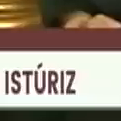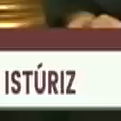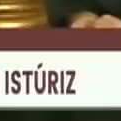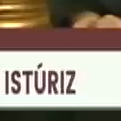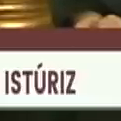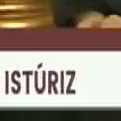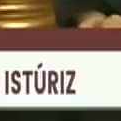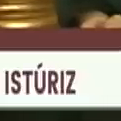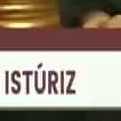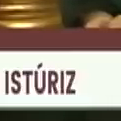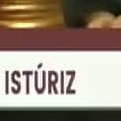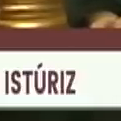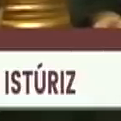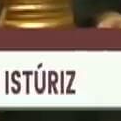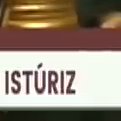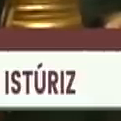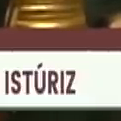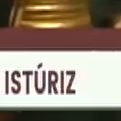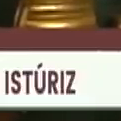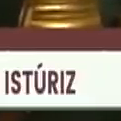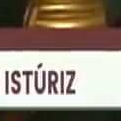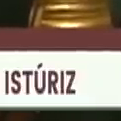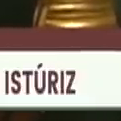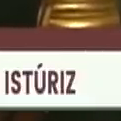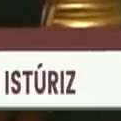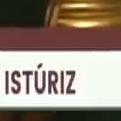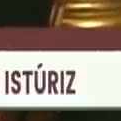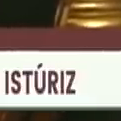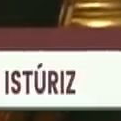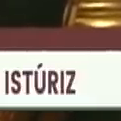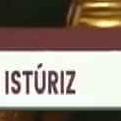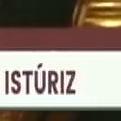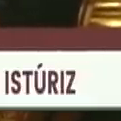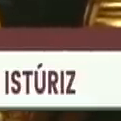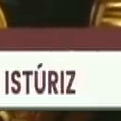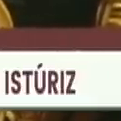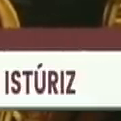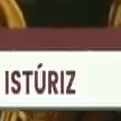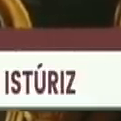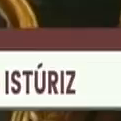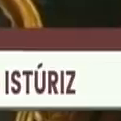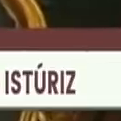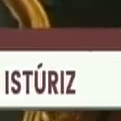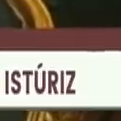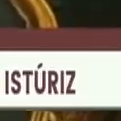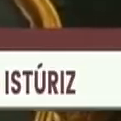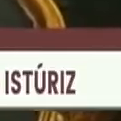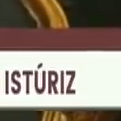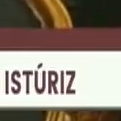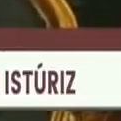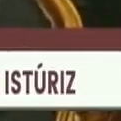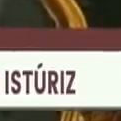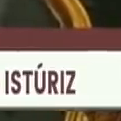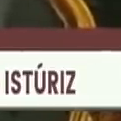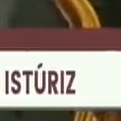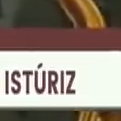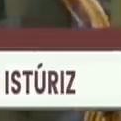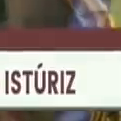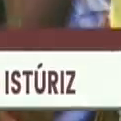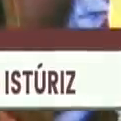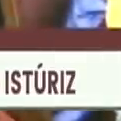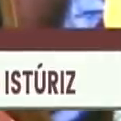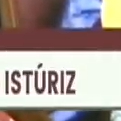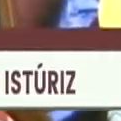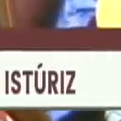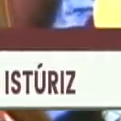Partido Socialista Unido de Venezuela. Era de los más unitarios, siempre entendió la importancia del movimiento popular, de